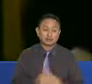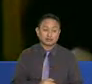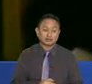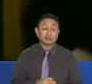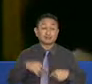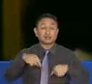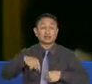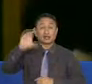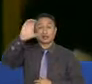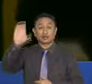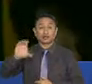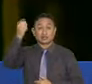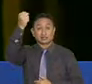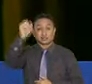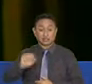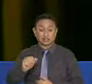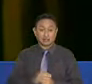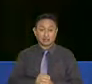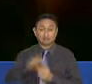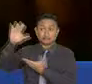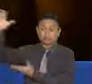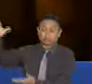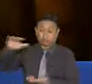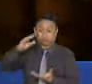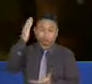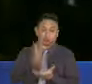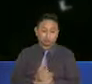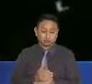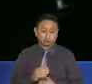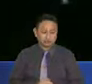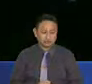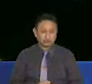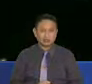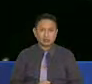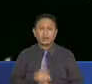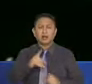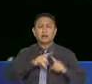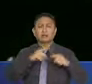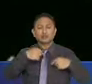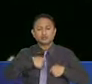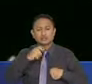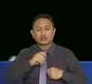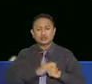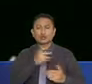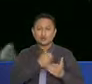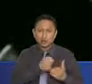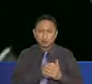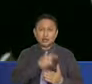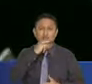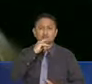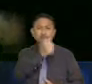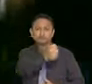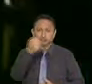comercio de la costa y de la sierra suspendan Las importaciones y los que desean congeladoras refrigeradoras